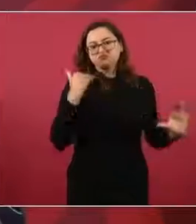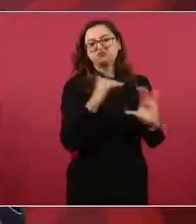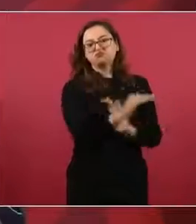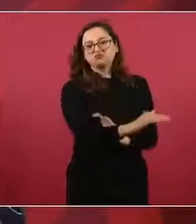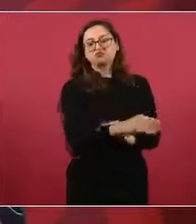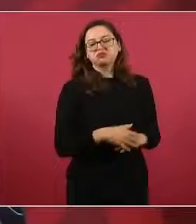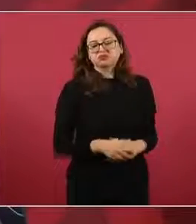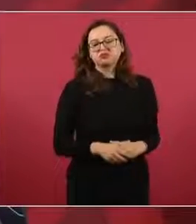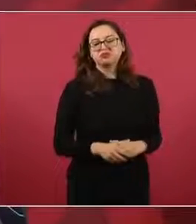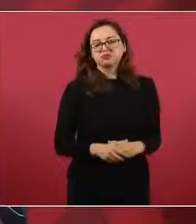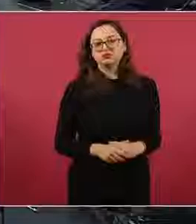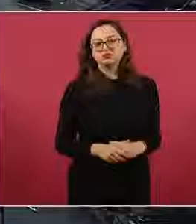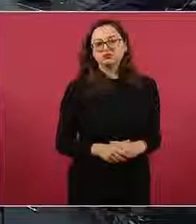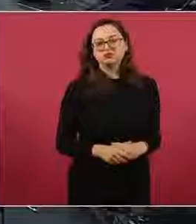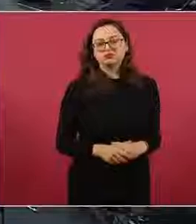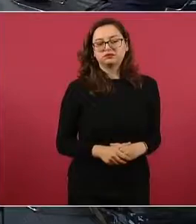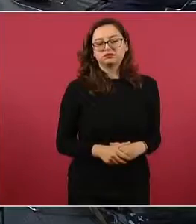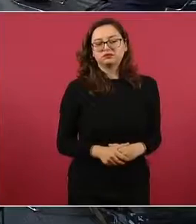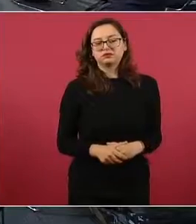se